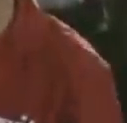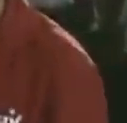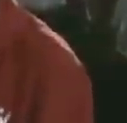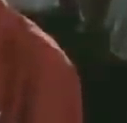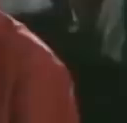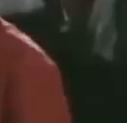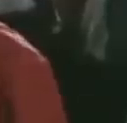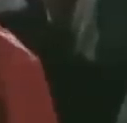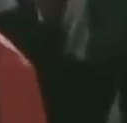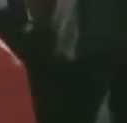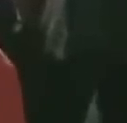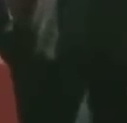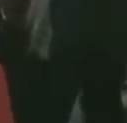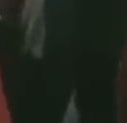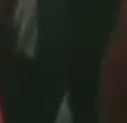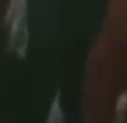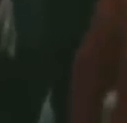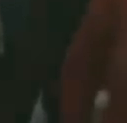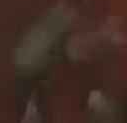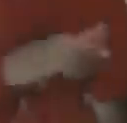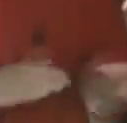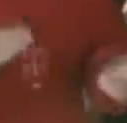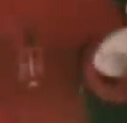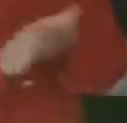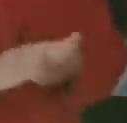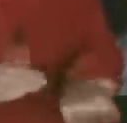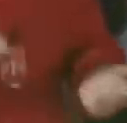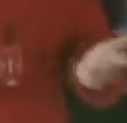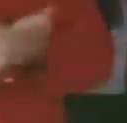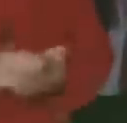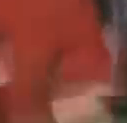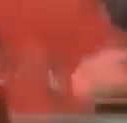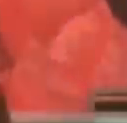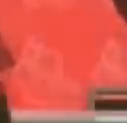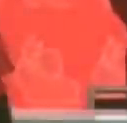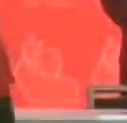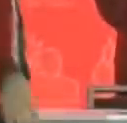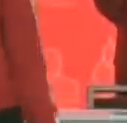para crecer de la mano de mi hermano.